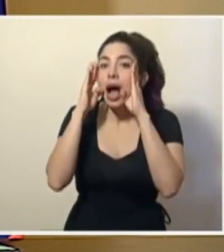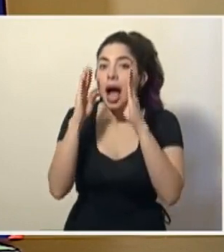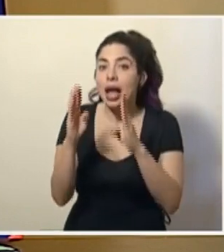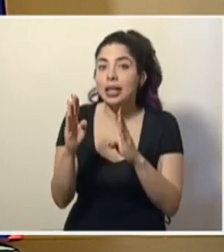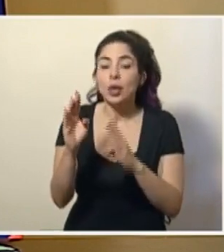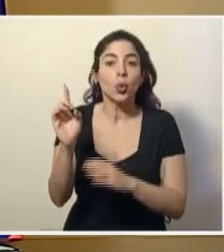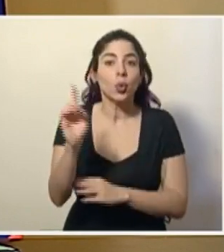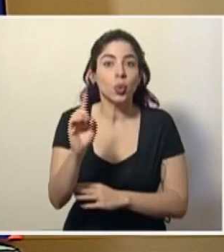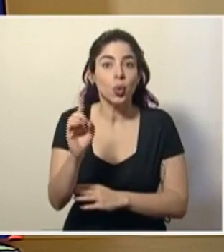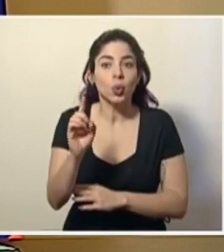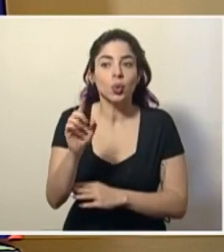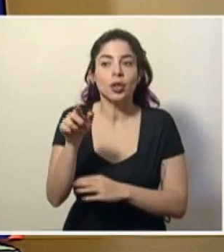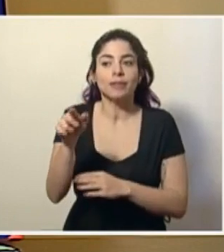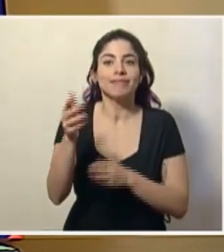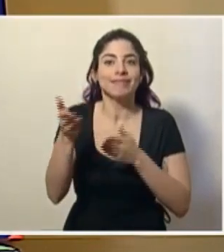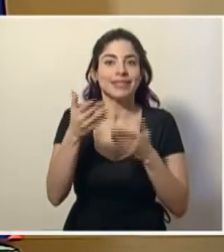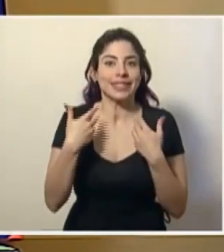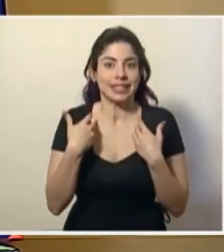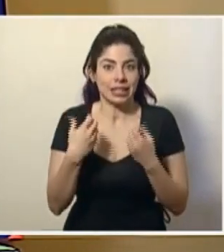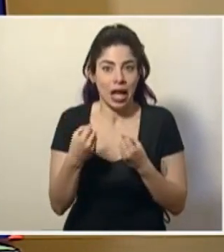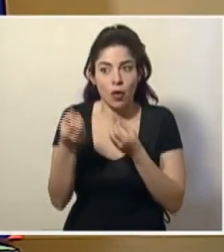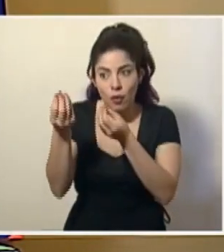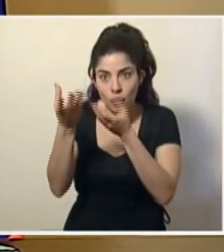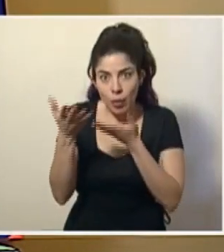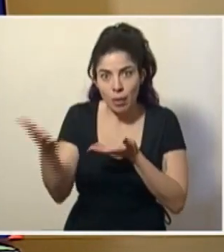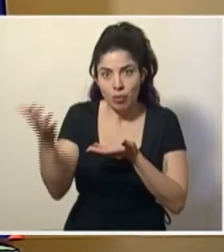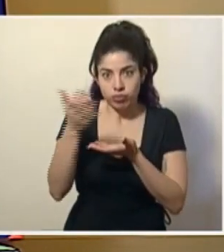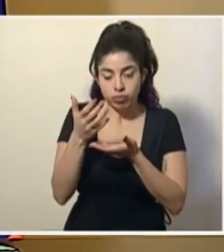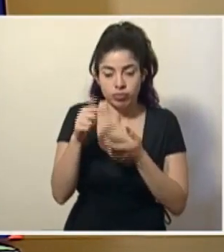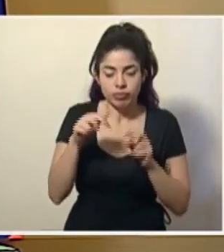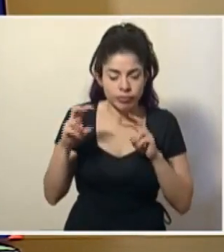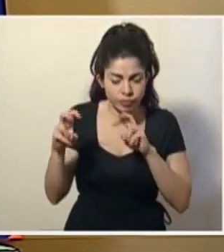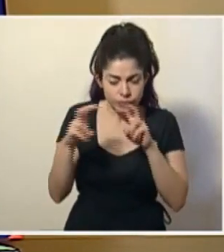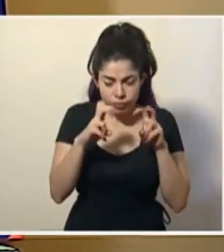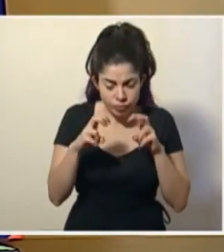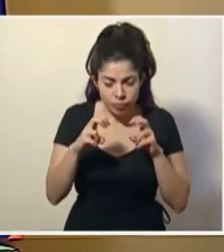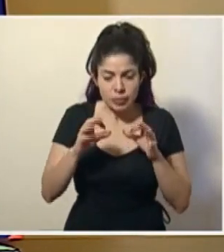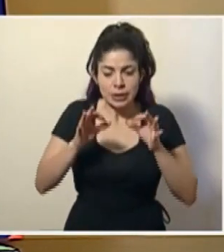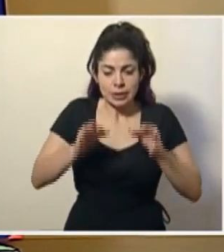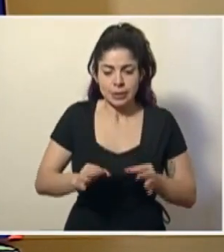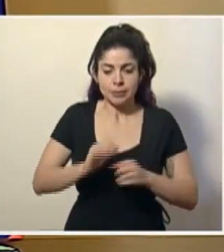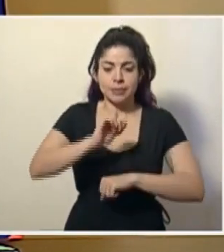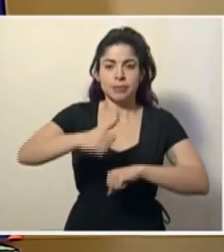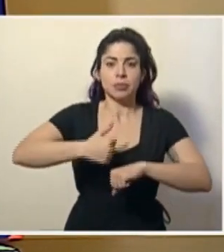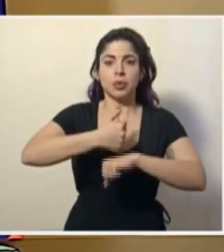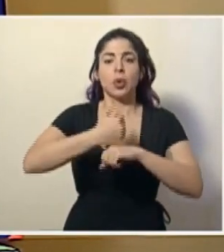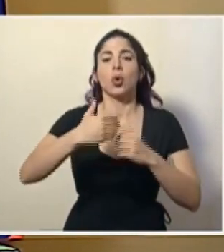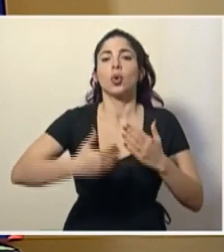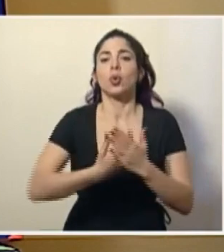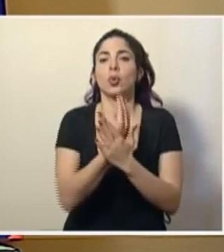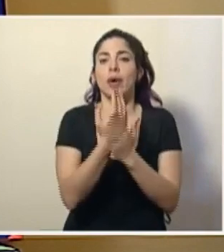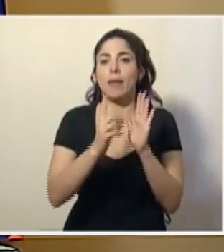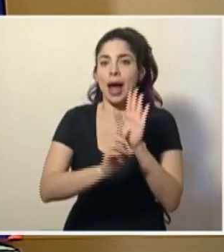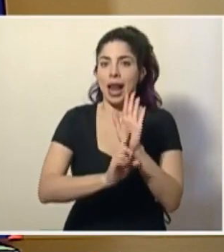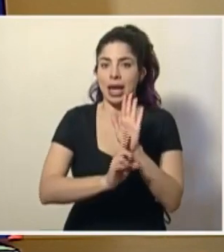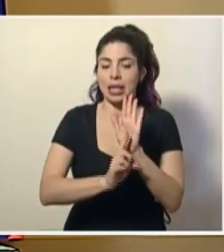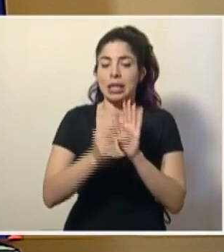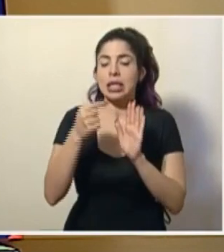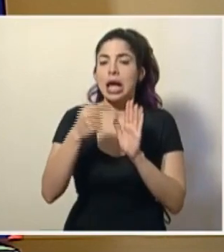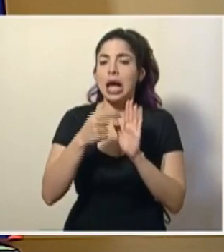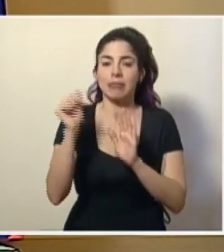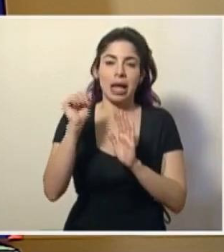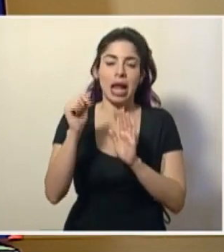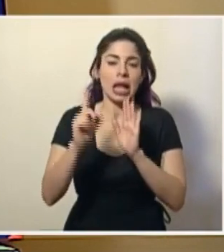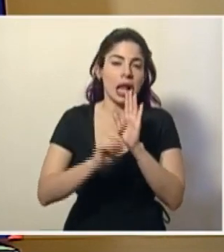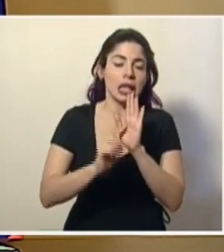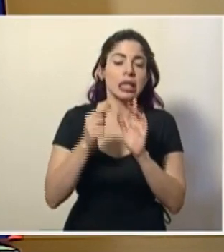que se brinda en los diferentes servicios de salud, y se establecen las nuevas condiciones de alerta, tanto